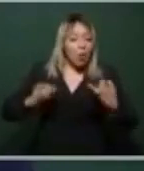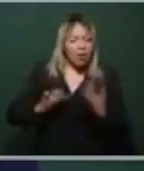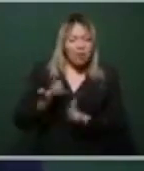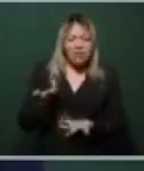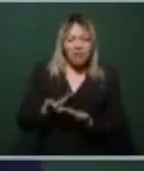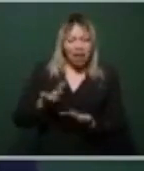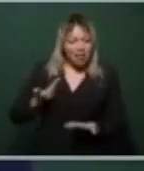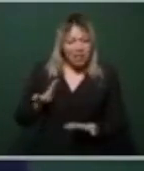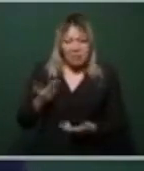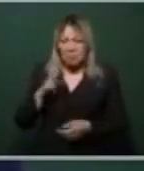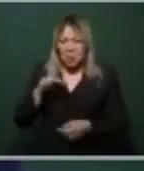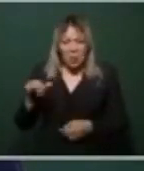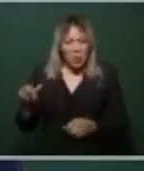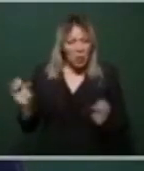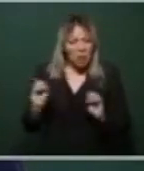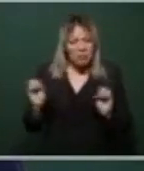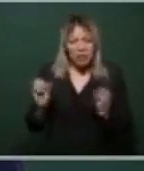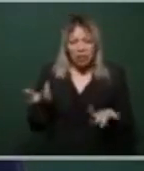¿Cuándo?